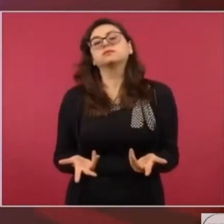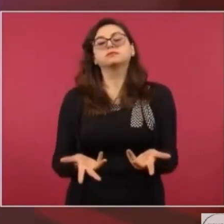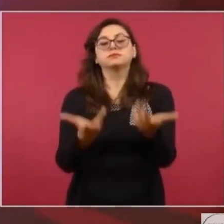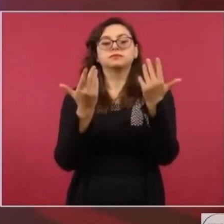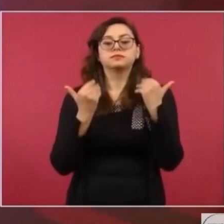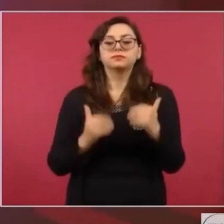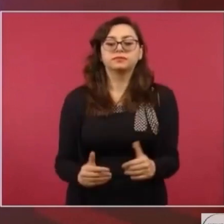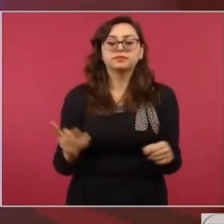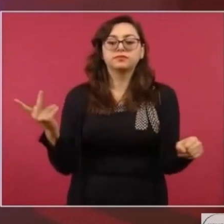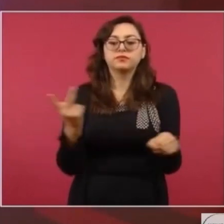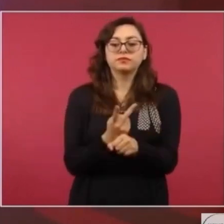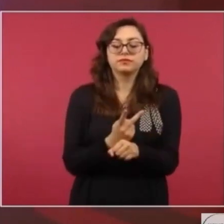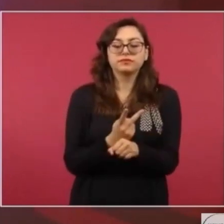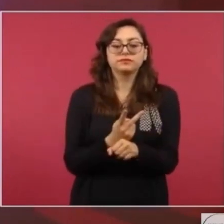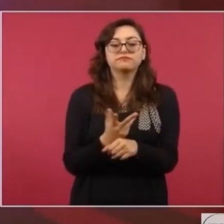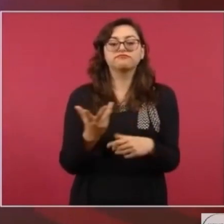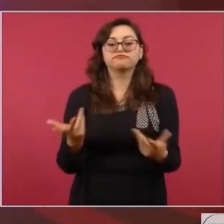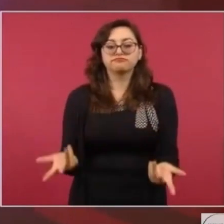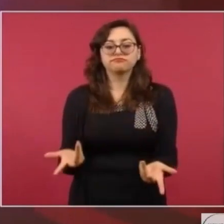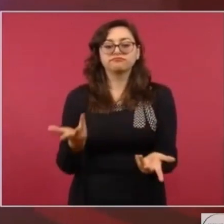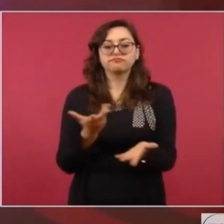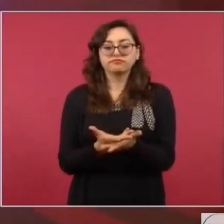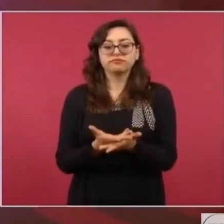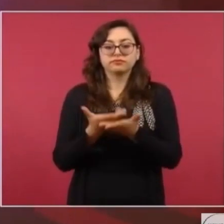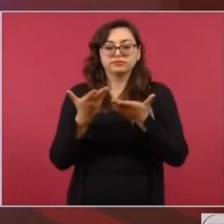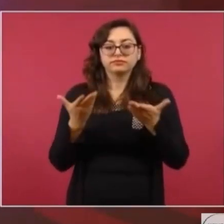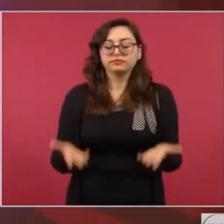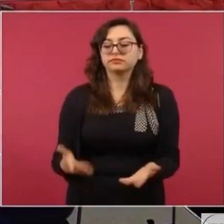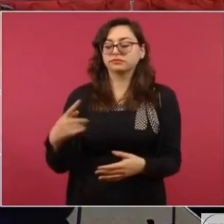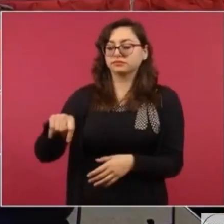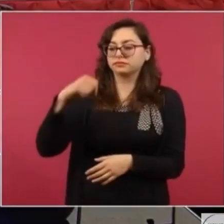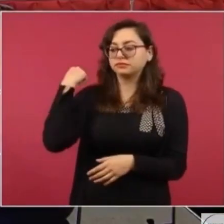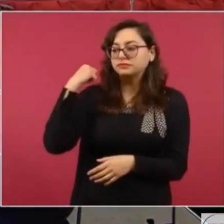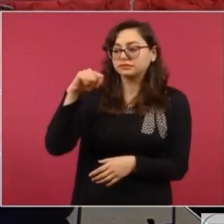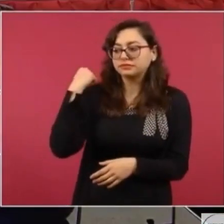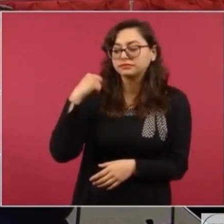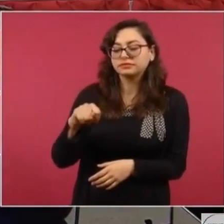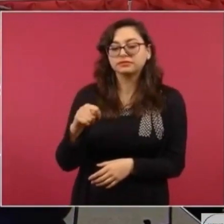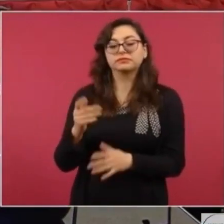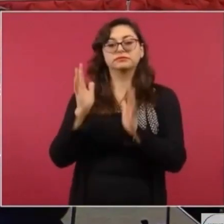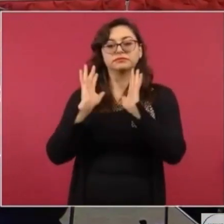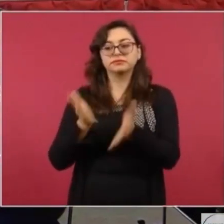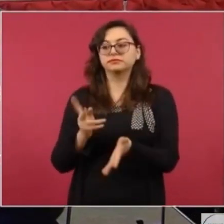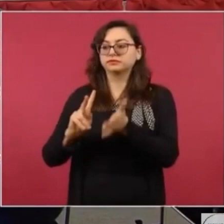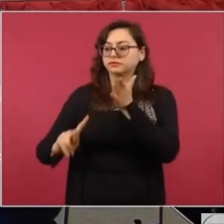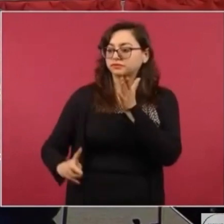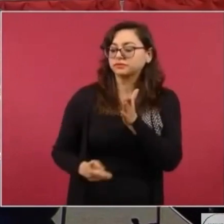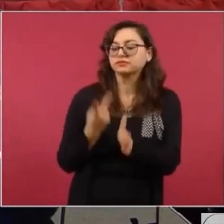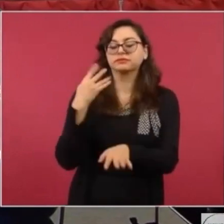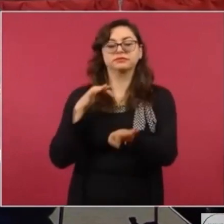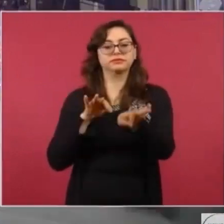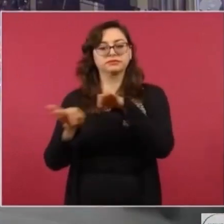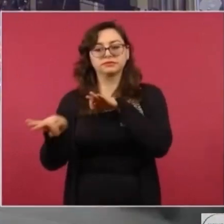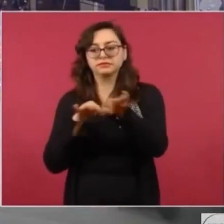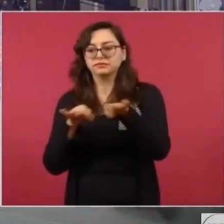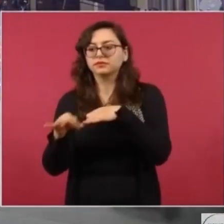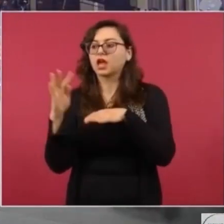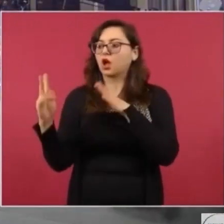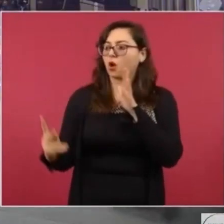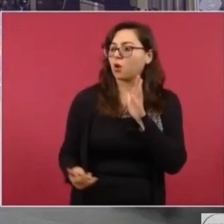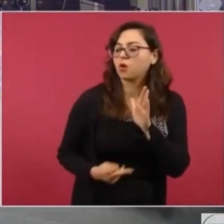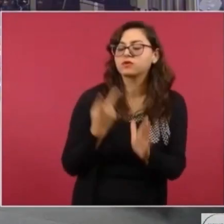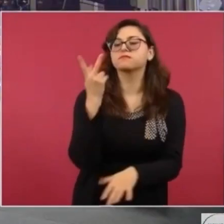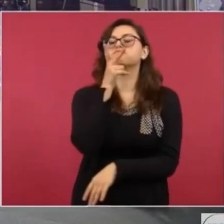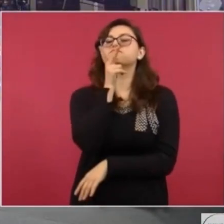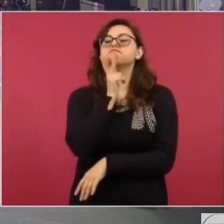después de 30, 40 años, ya está produciendo más del 50% del 1.850.000 barriles que